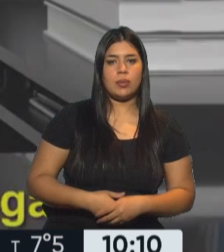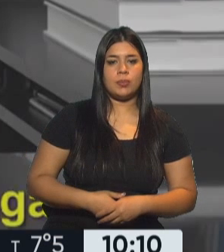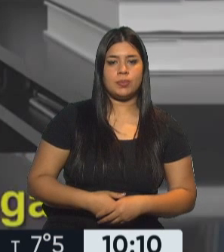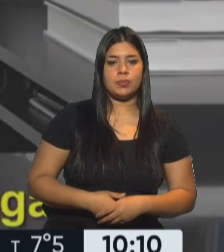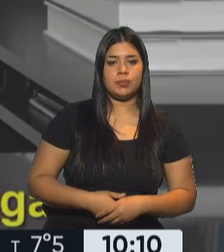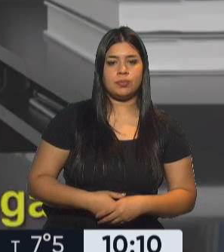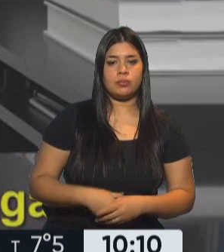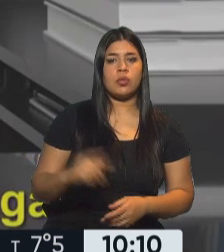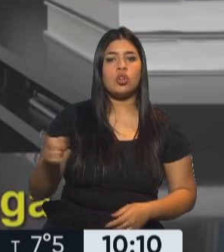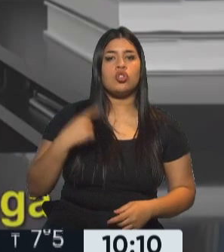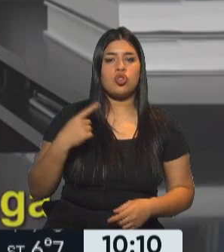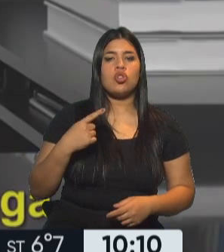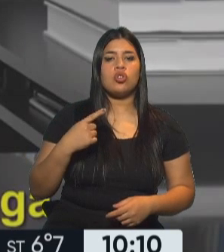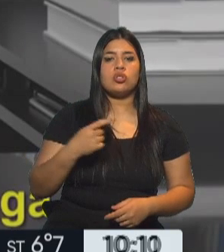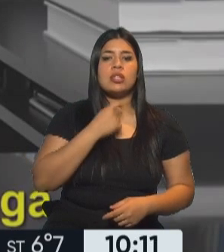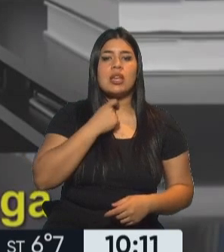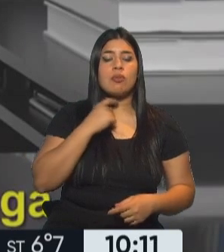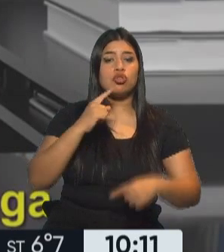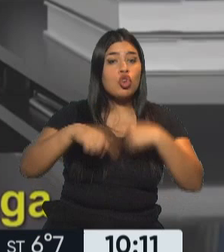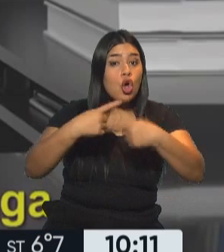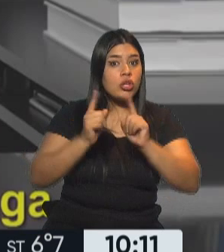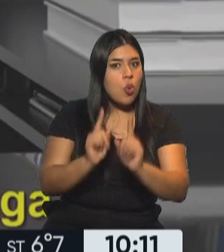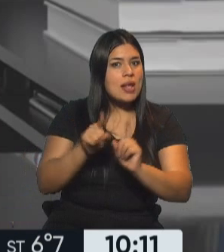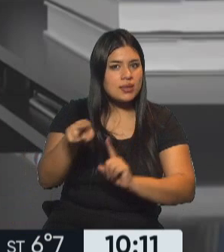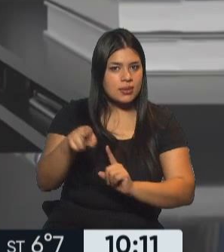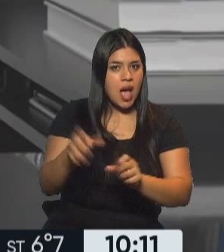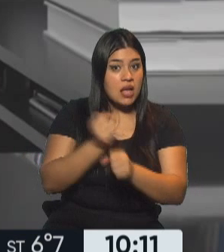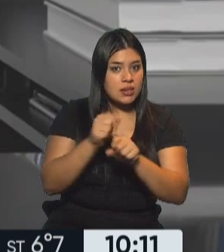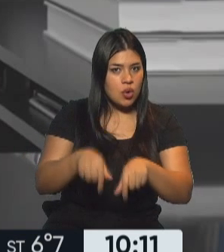Y celebramos que esa calificación se mantenga firme hasta hoy.